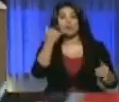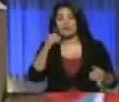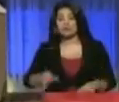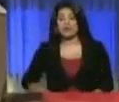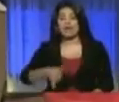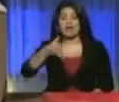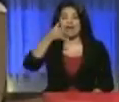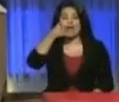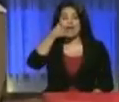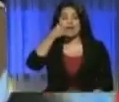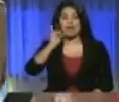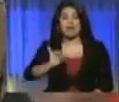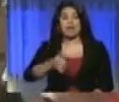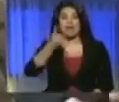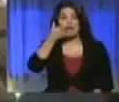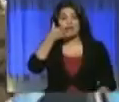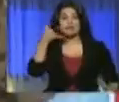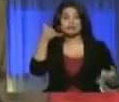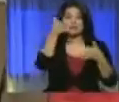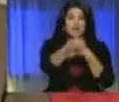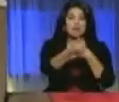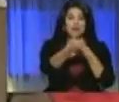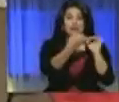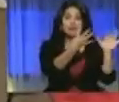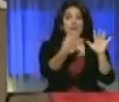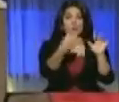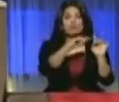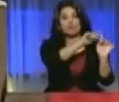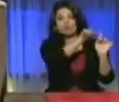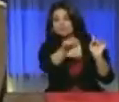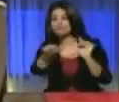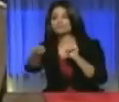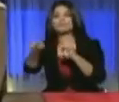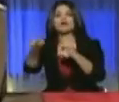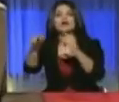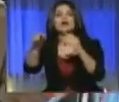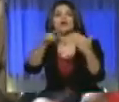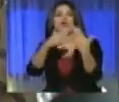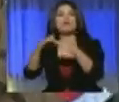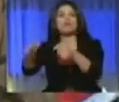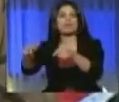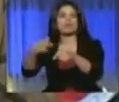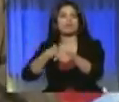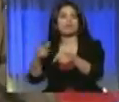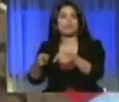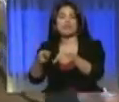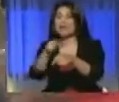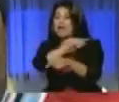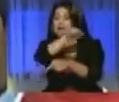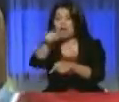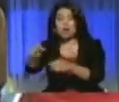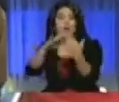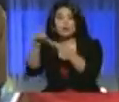llame al 911, se enruta directamente al cuadrante y es atendido. Si el cuadrante no contesta, recibe la llamada del